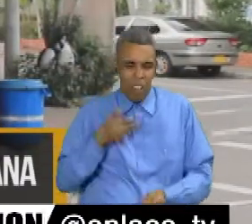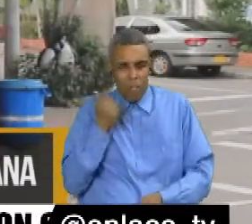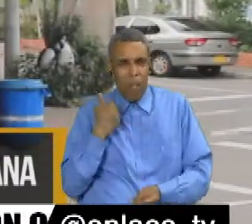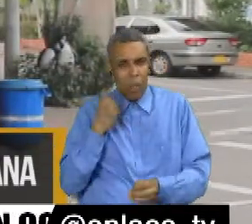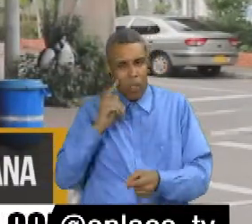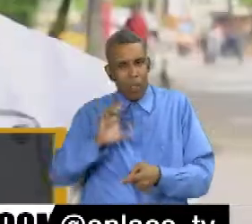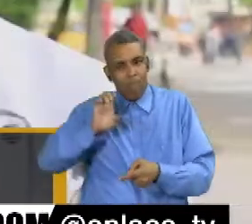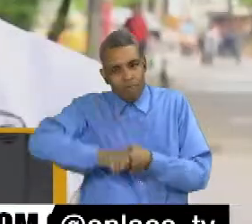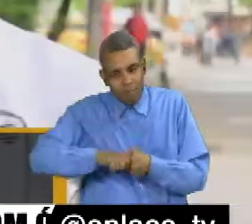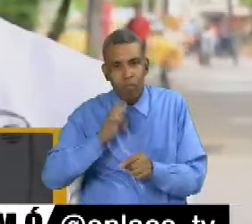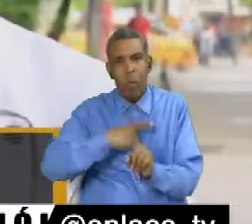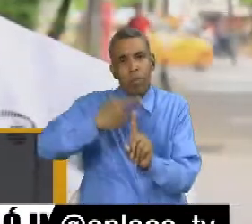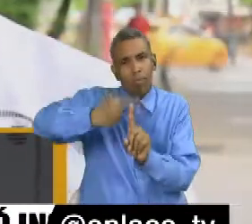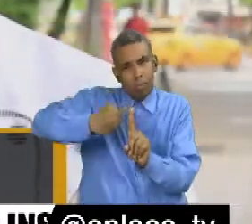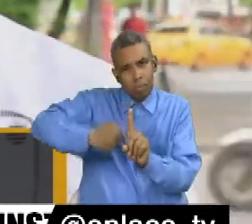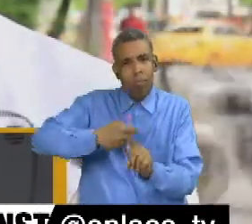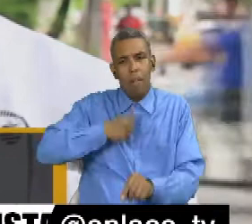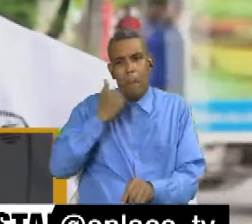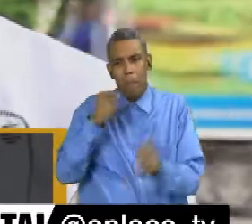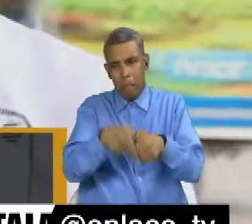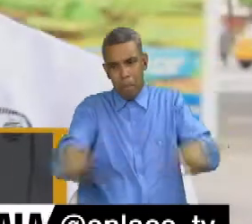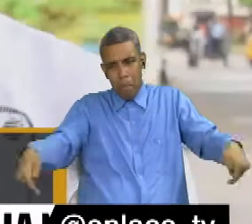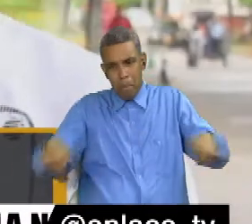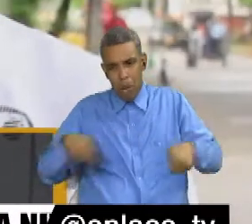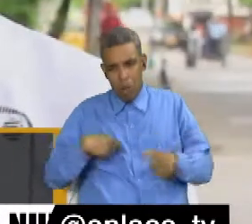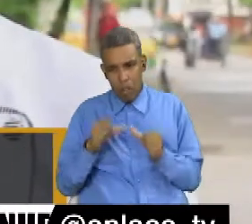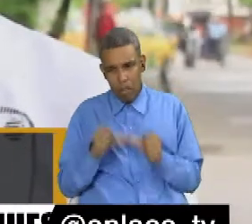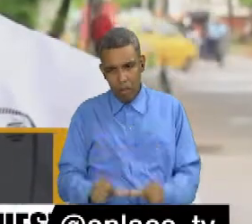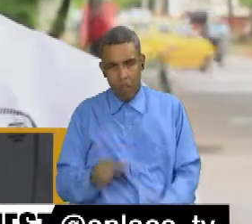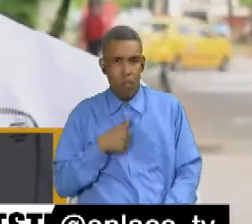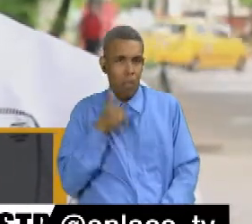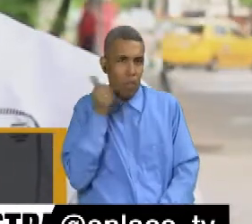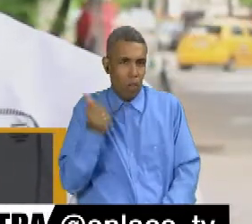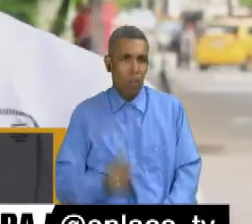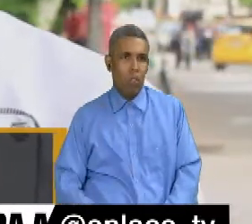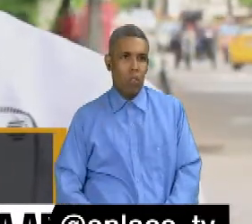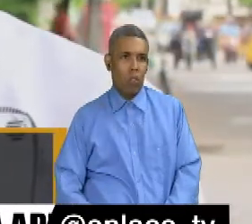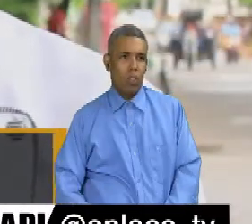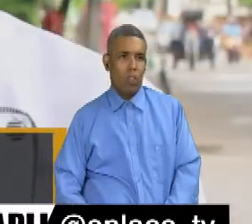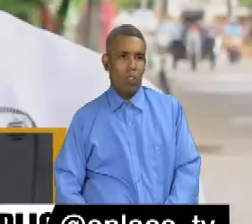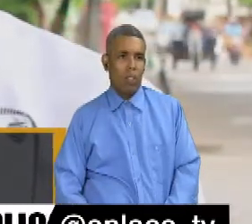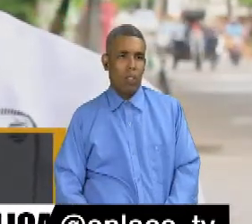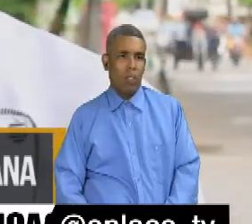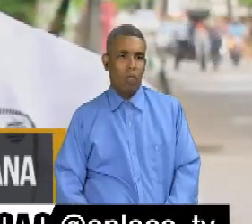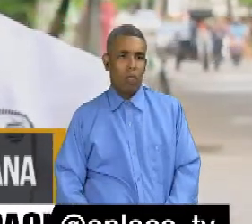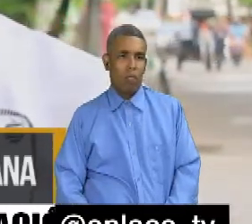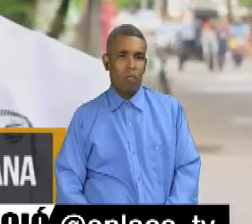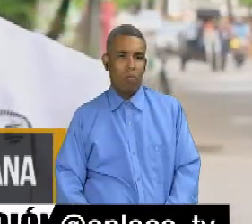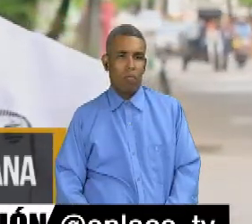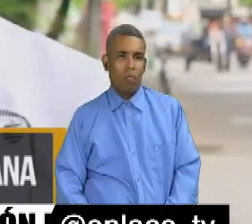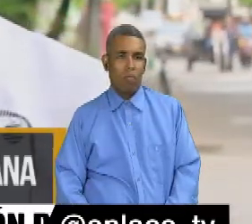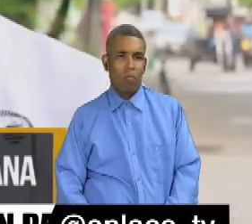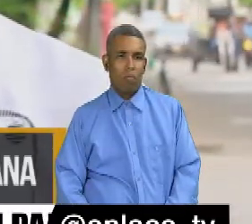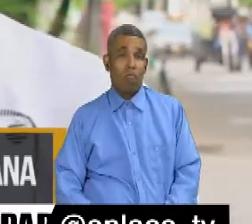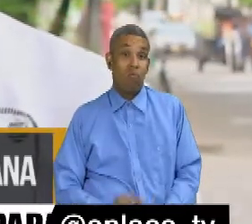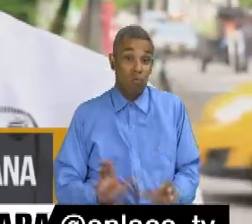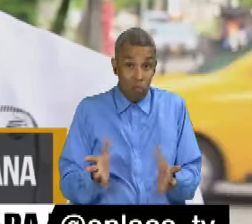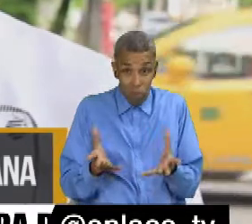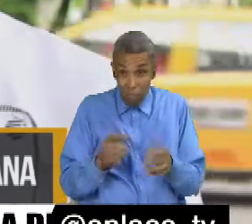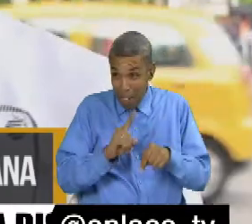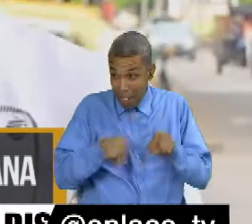su servicio. Porque una persona quiere tomarse un líquido en perfectas